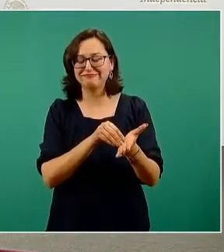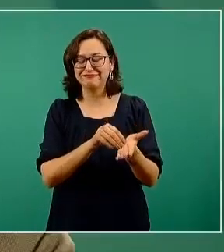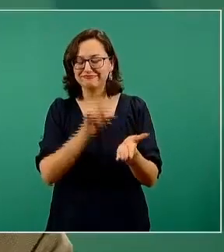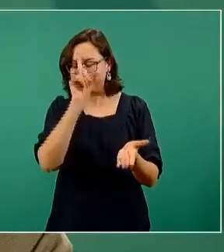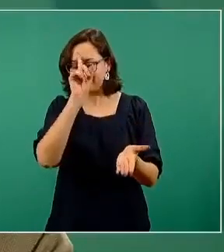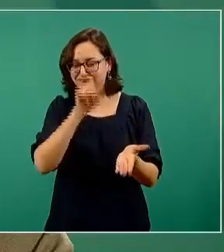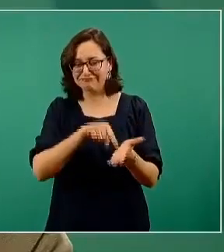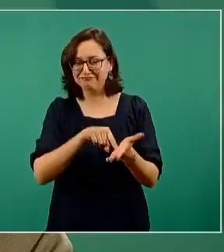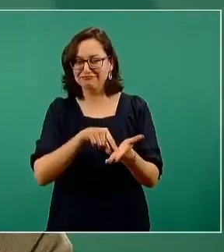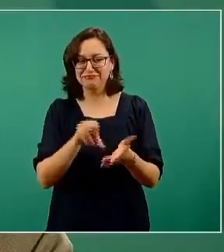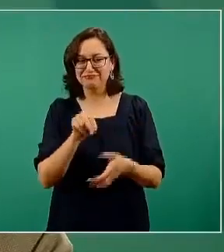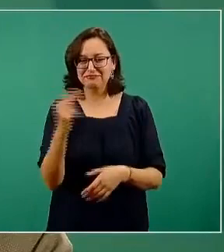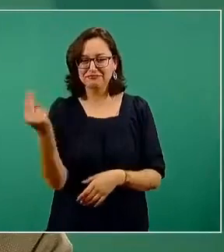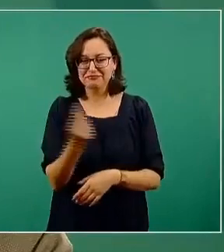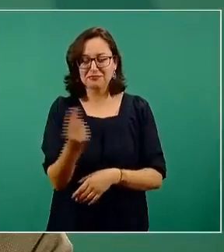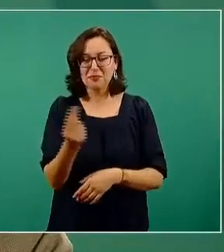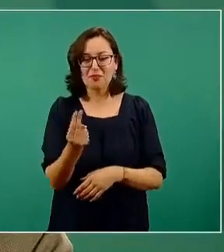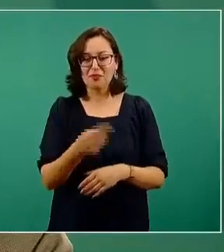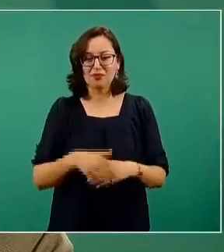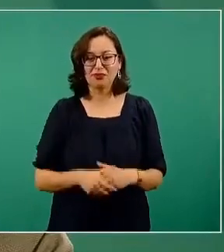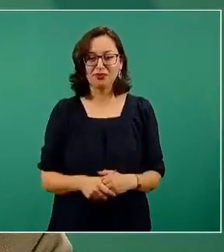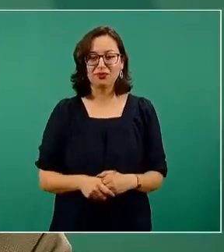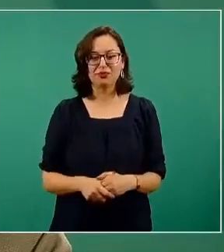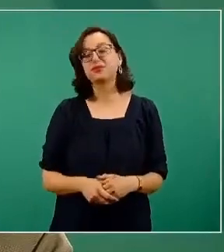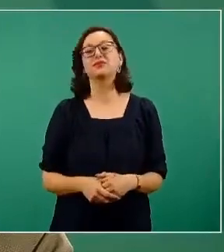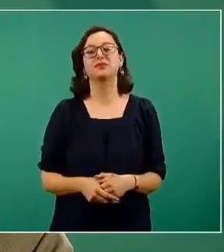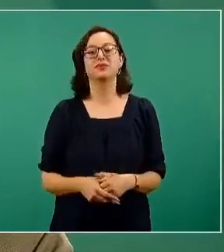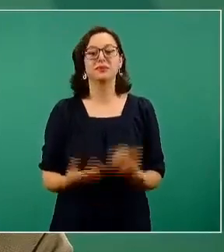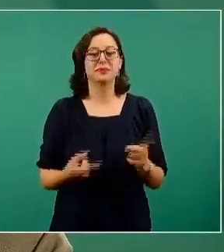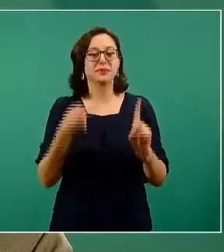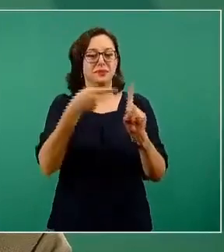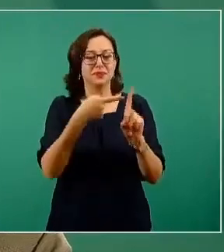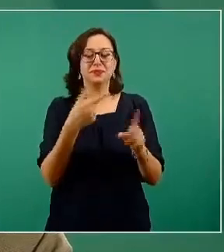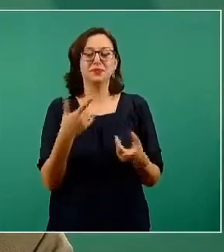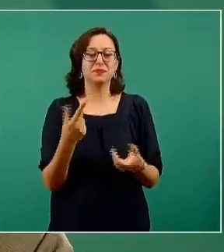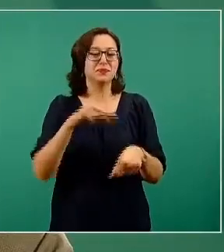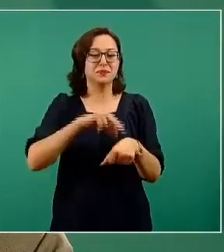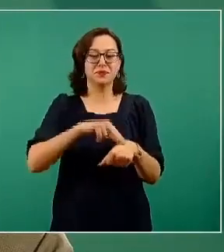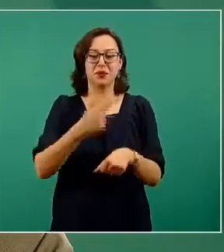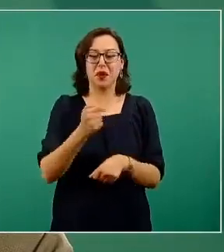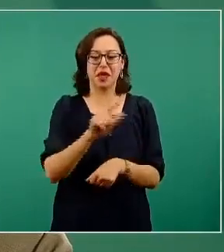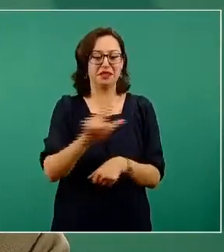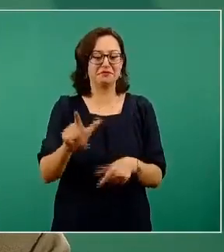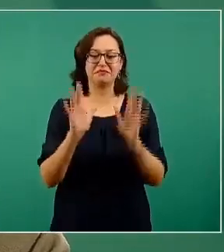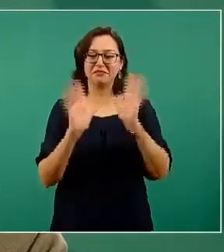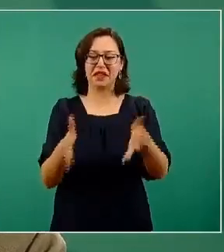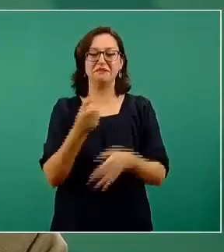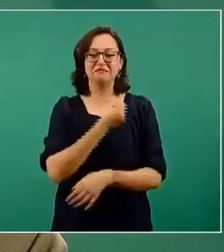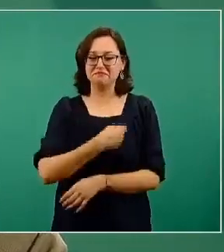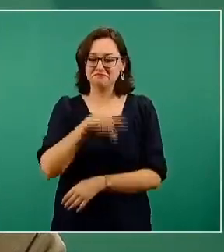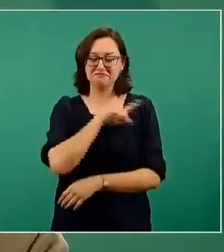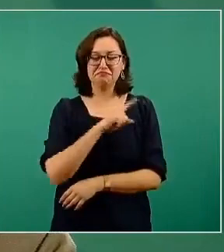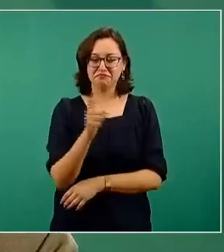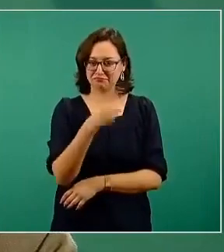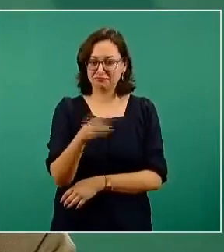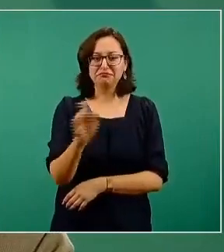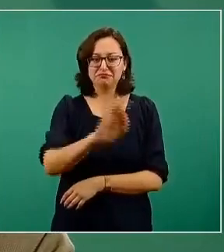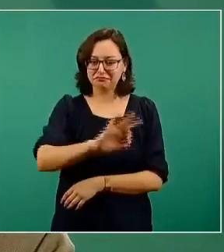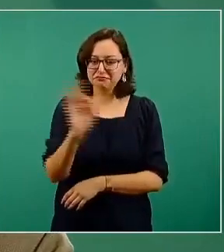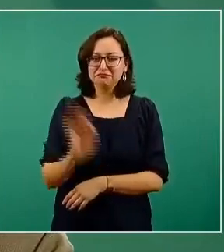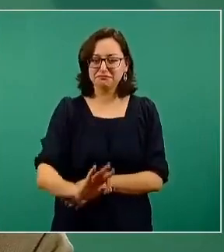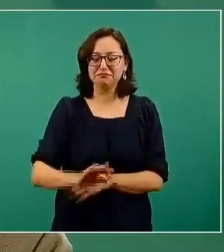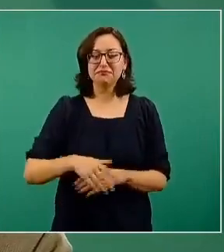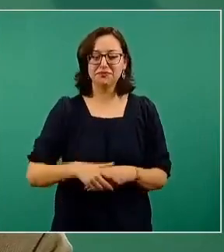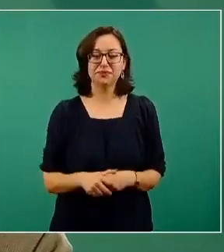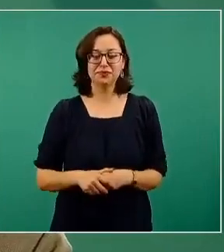El doctor López-Gatell está ahora sí asintomático totalmente recuperado, 100%, está y